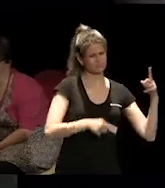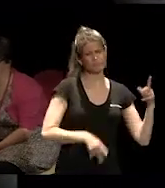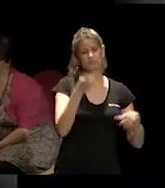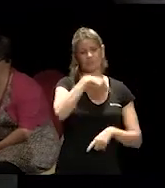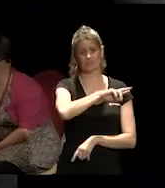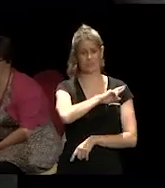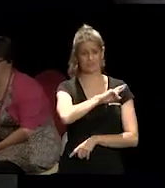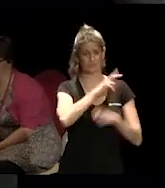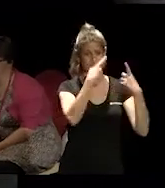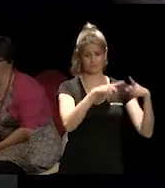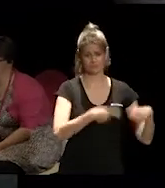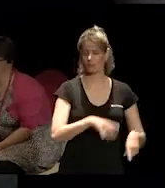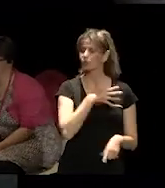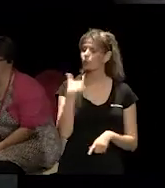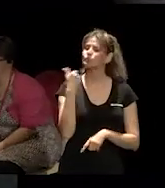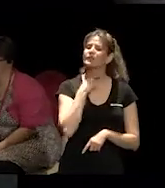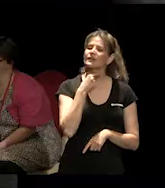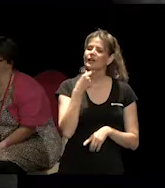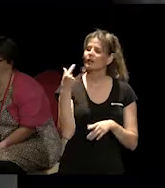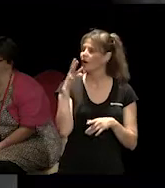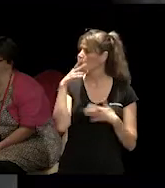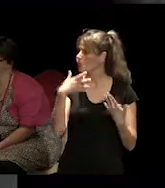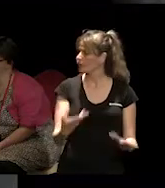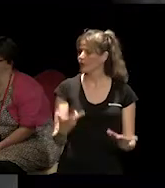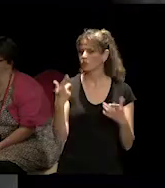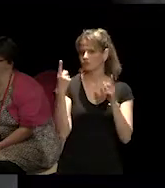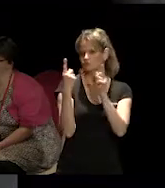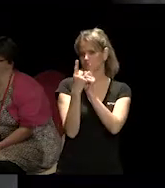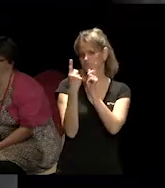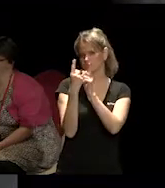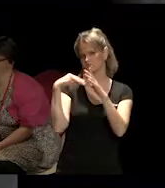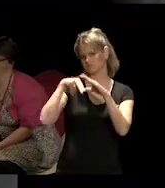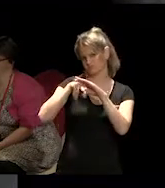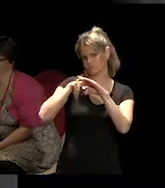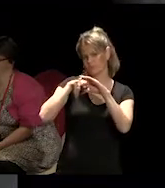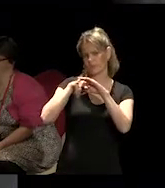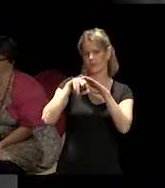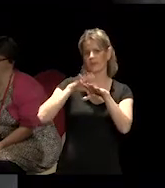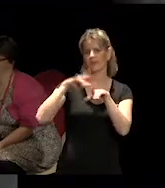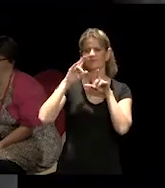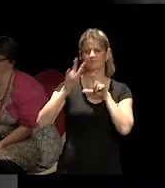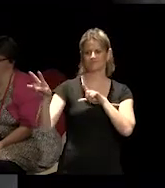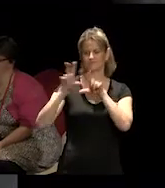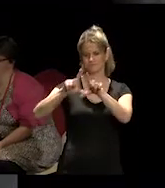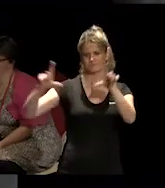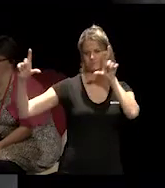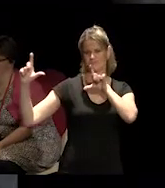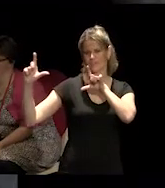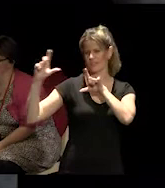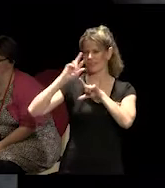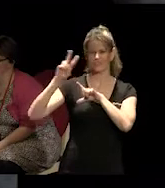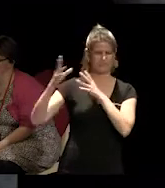religiosa. Y me gustaría pasaros un pequeño clip que ilustra o evoca este